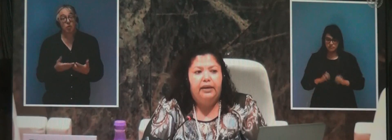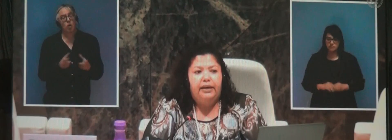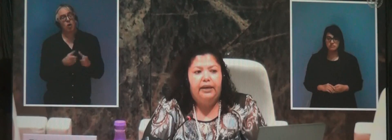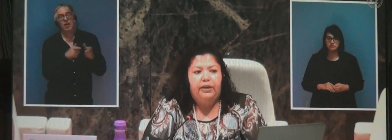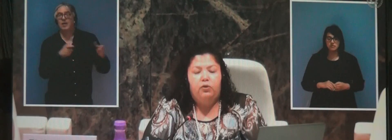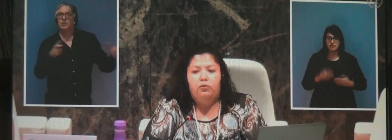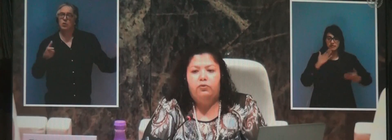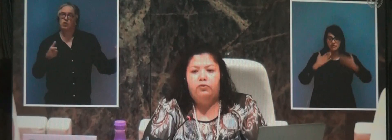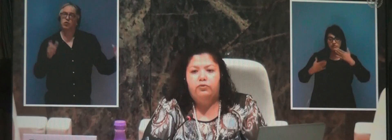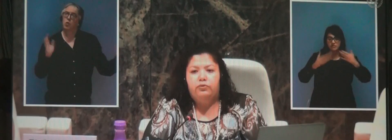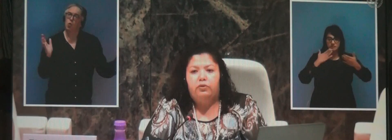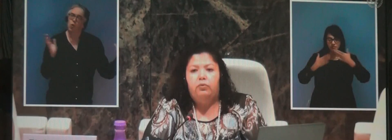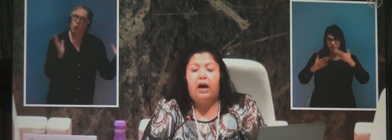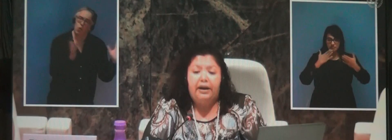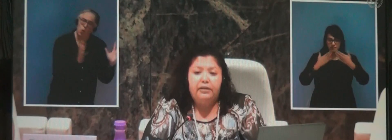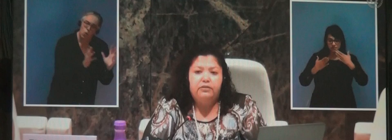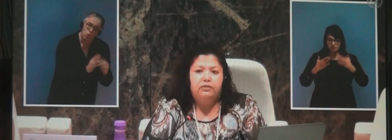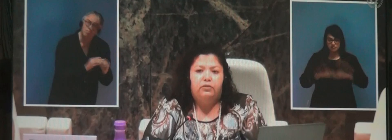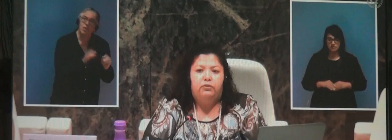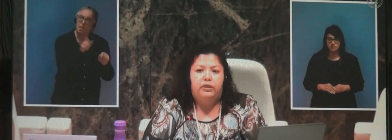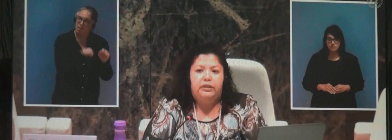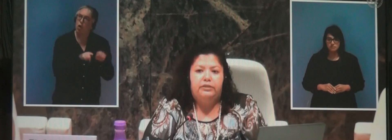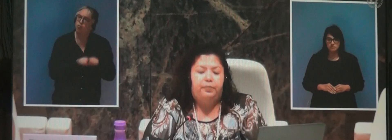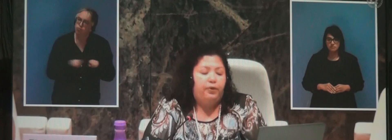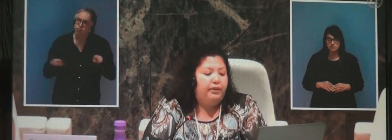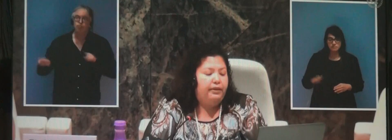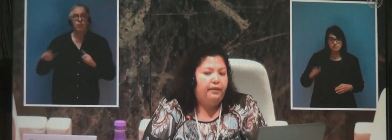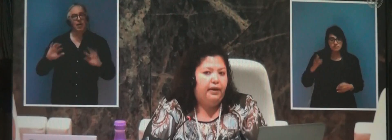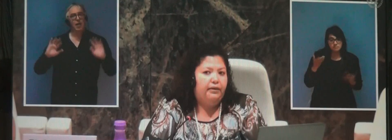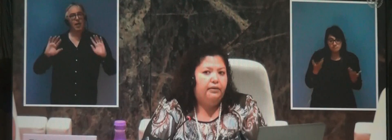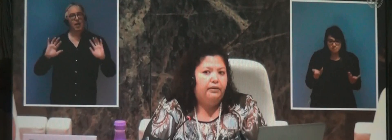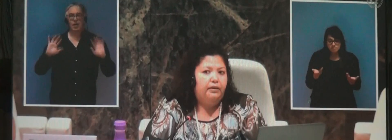Mencionar que los lugares donde se